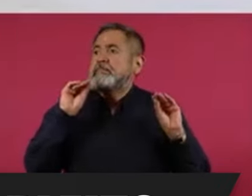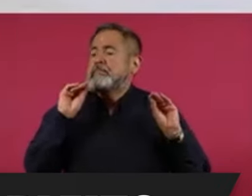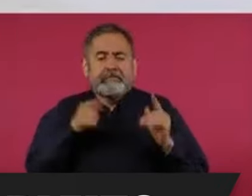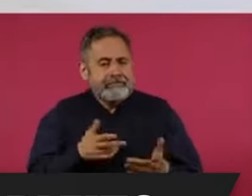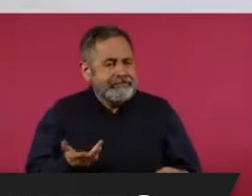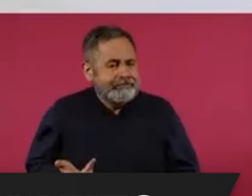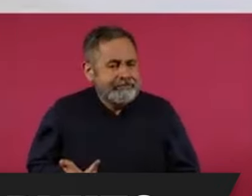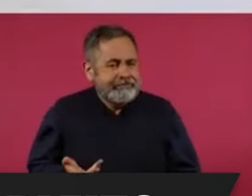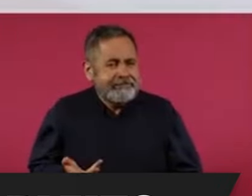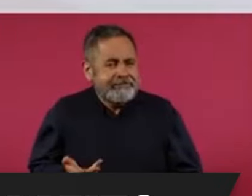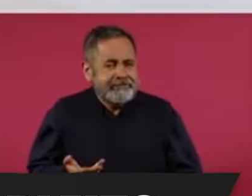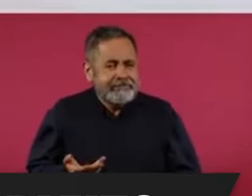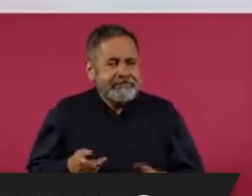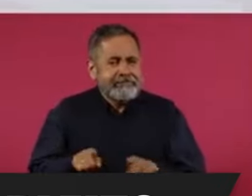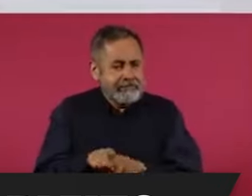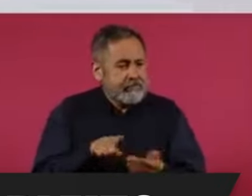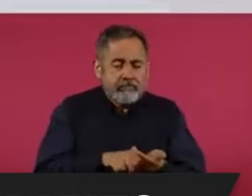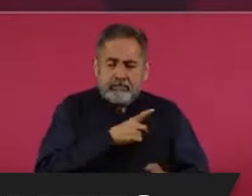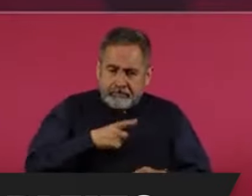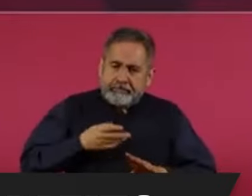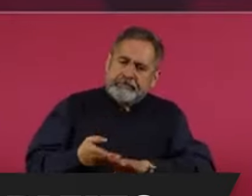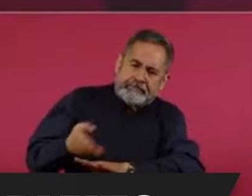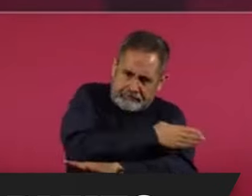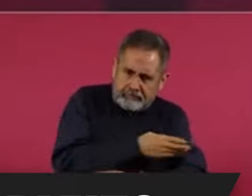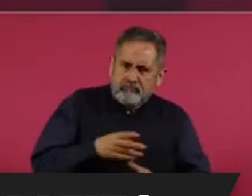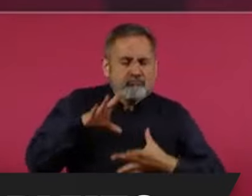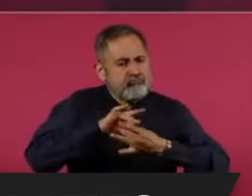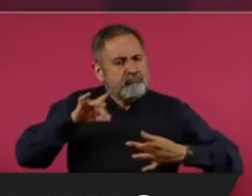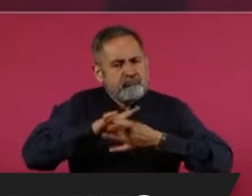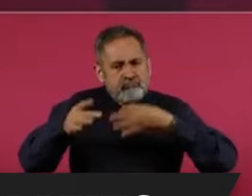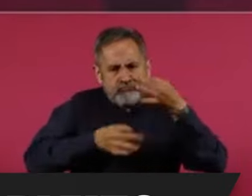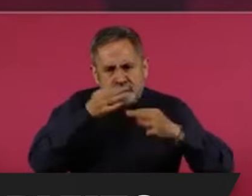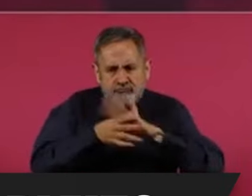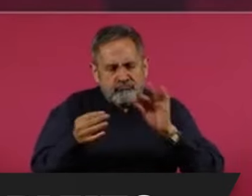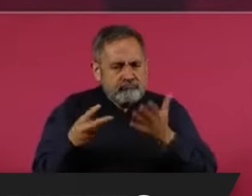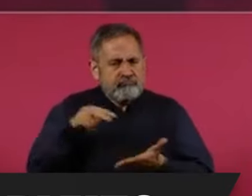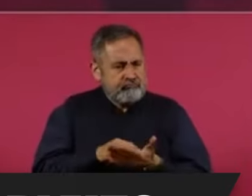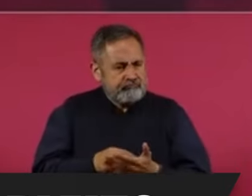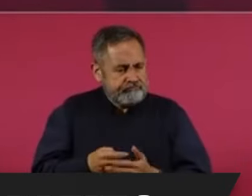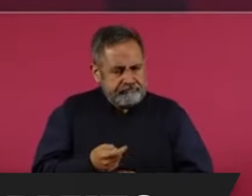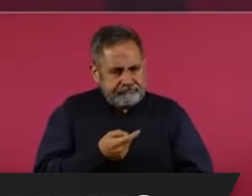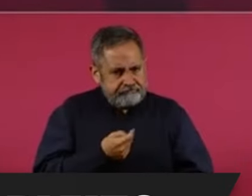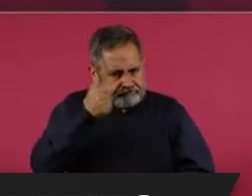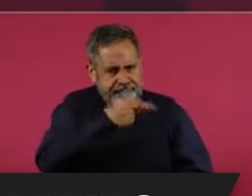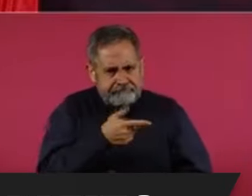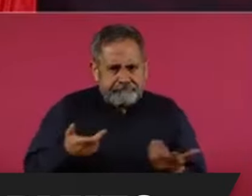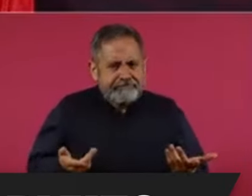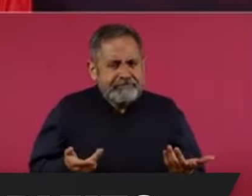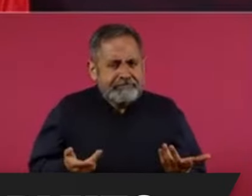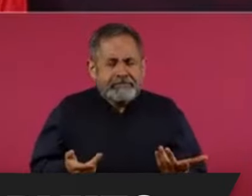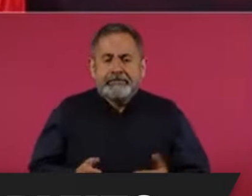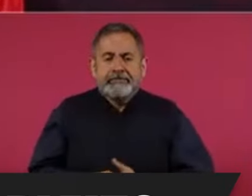4 o 5 años. Pues eso es lo que debió hacer desde el principio. Si